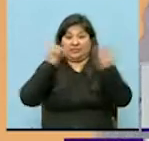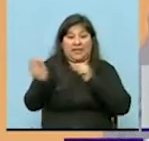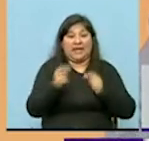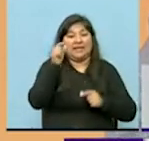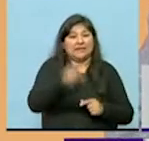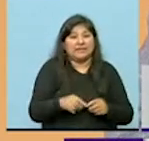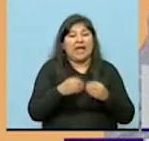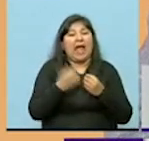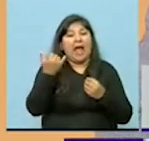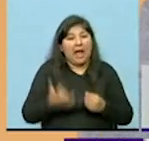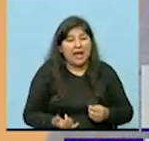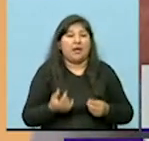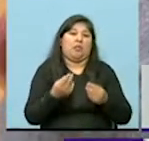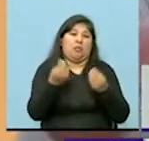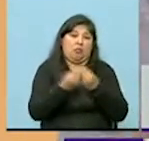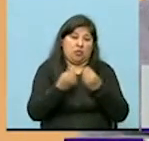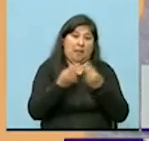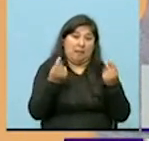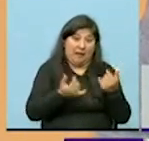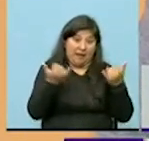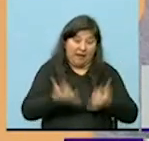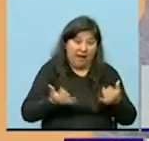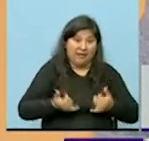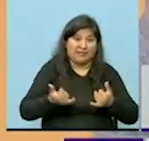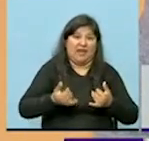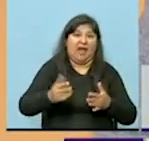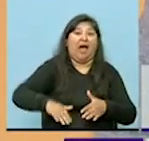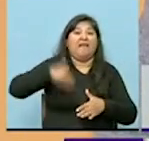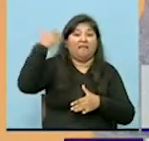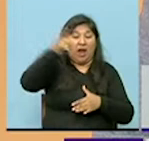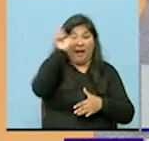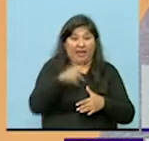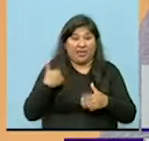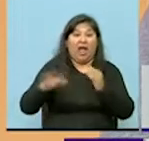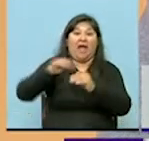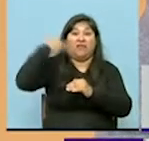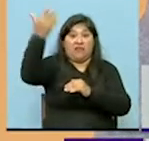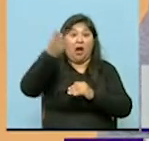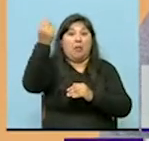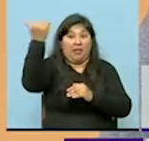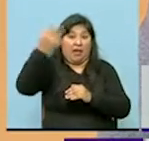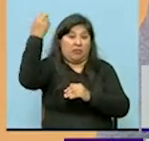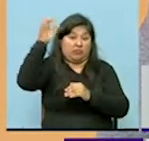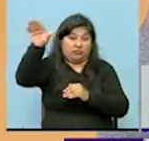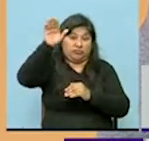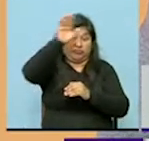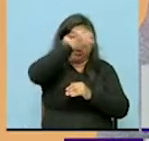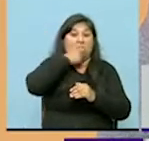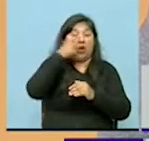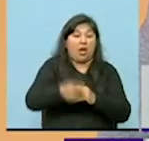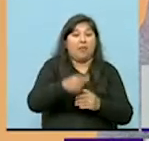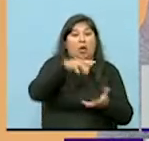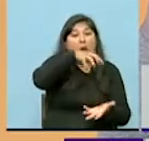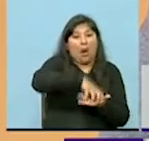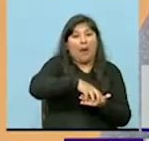a los que está apostando este gobierno nacional afuera que deuda externa entonces sí que agarra cerca de una minera cerca de una